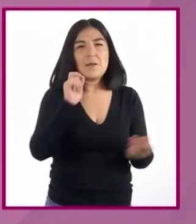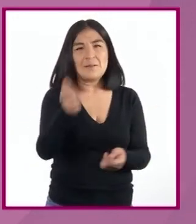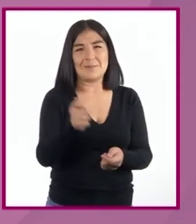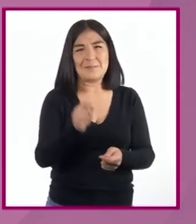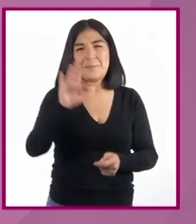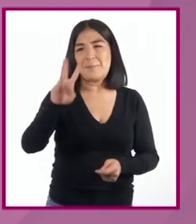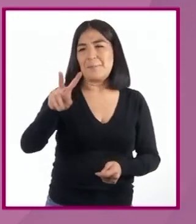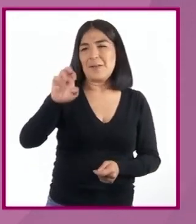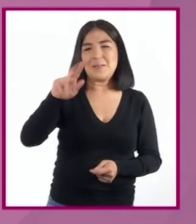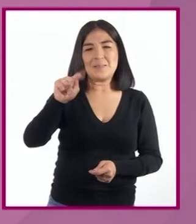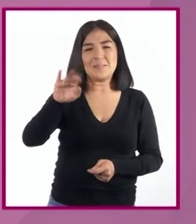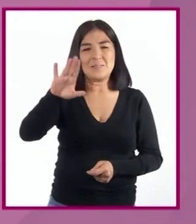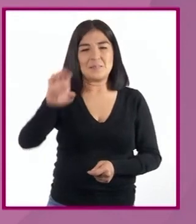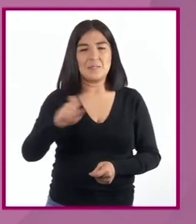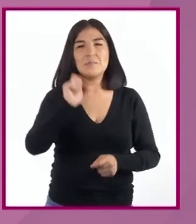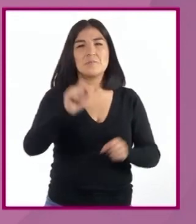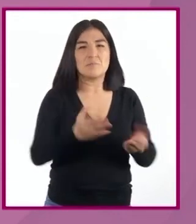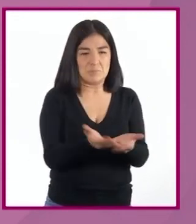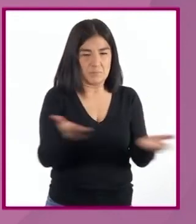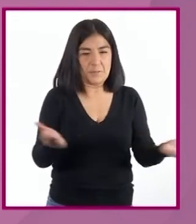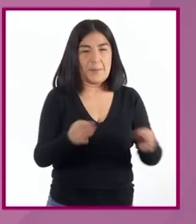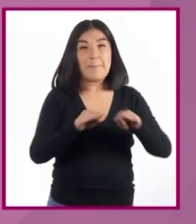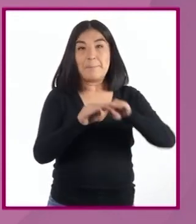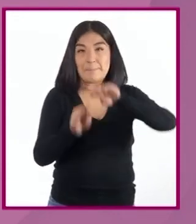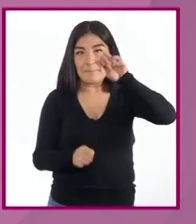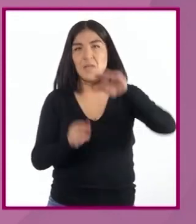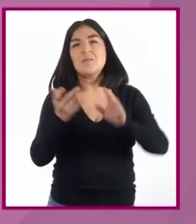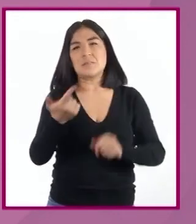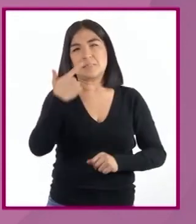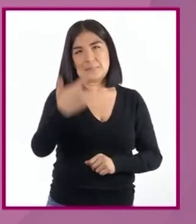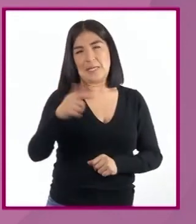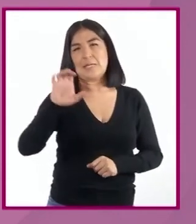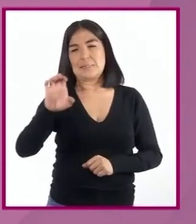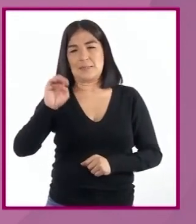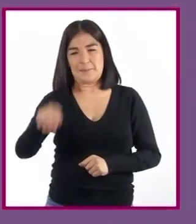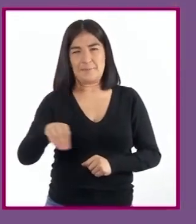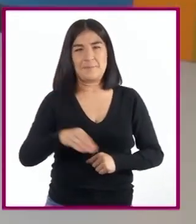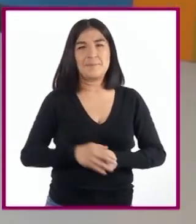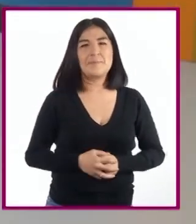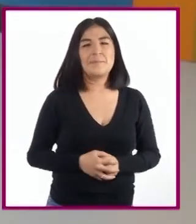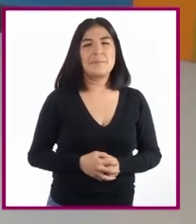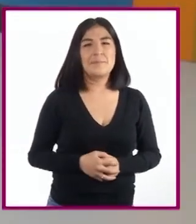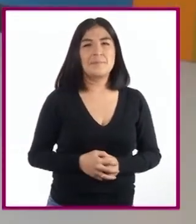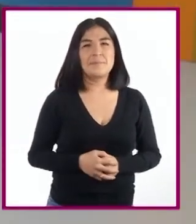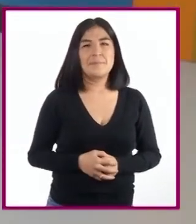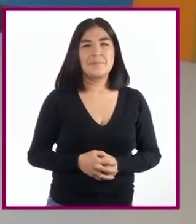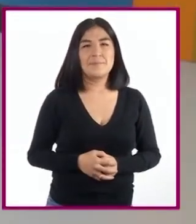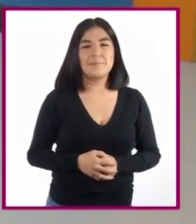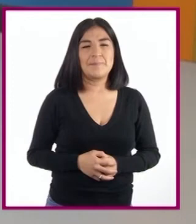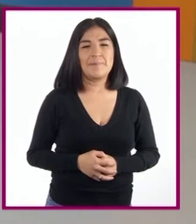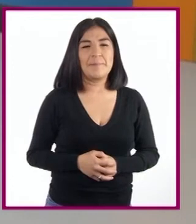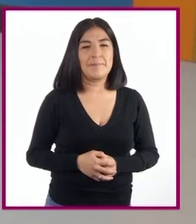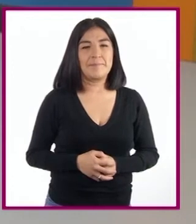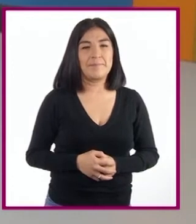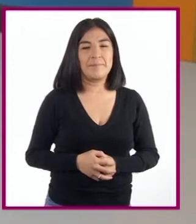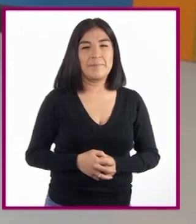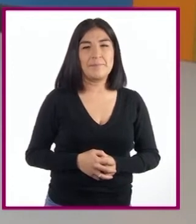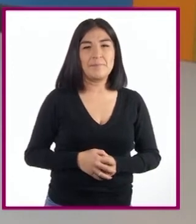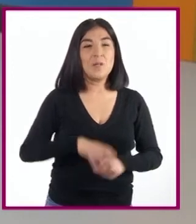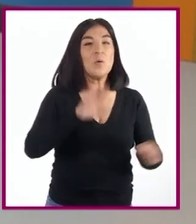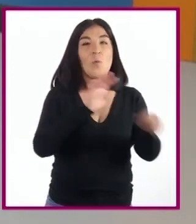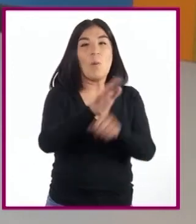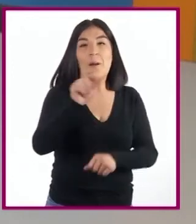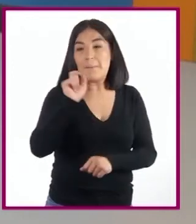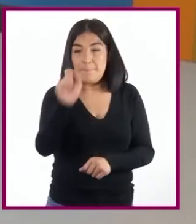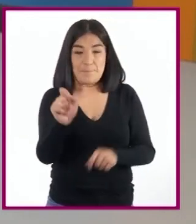vértices, apoyado en una base que mide 7 centímetros de altura. Si el eje entre los